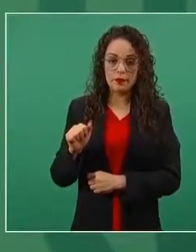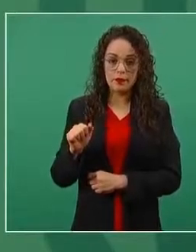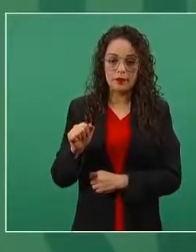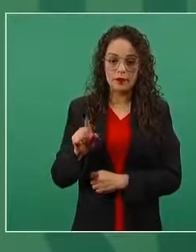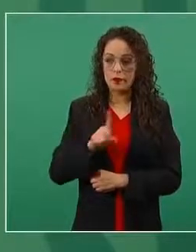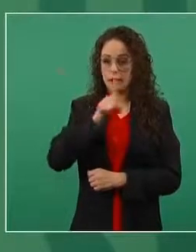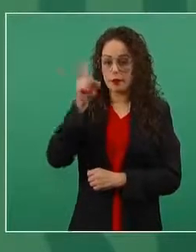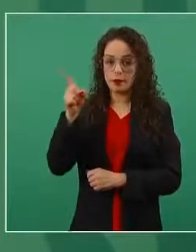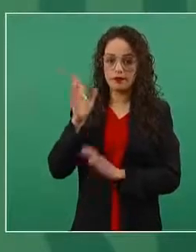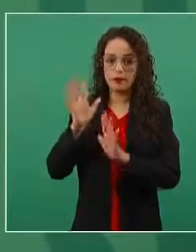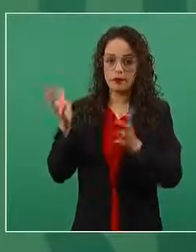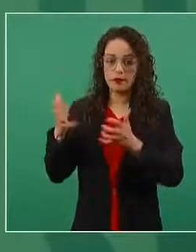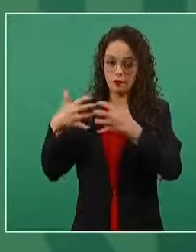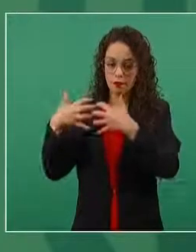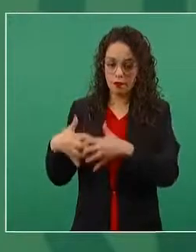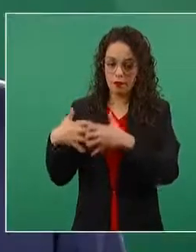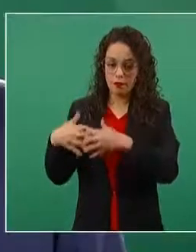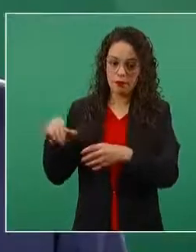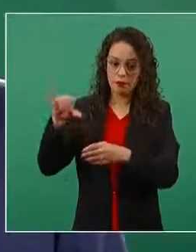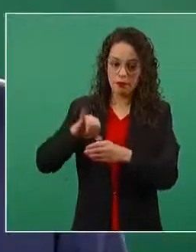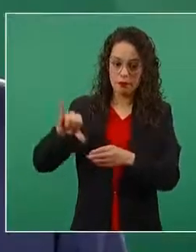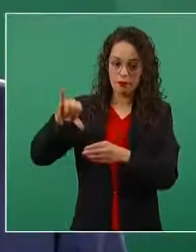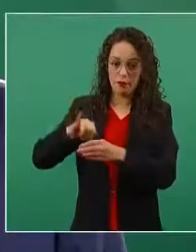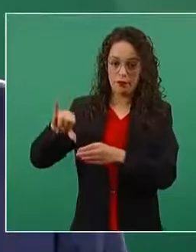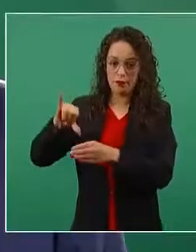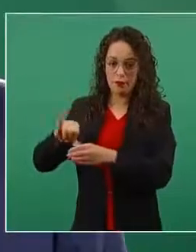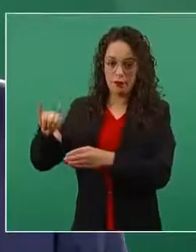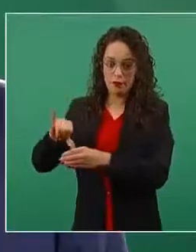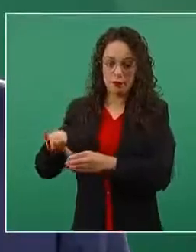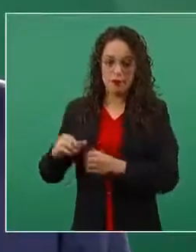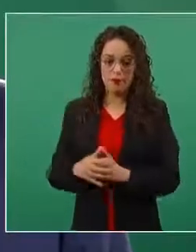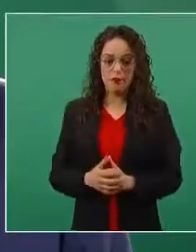está produciendo vacunas.